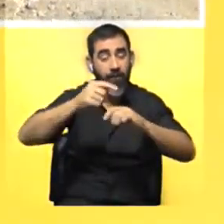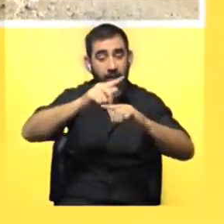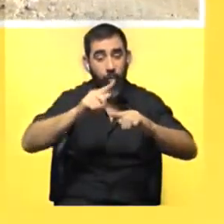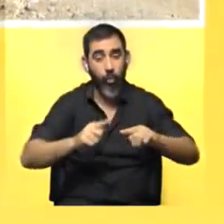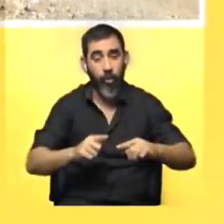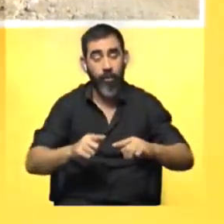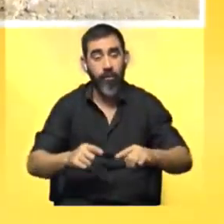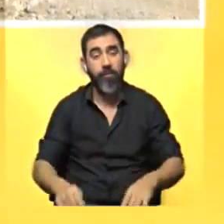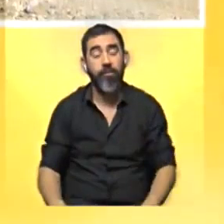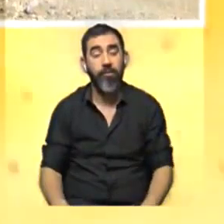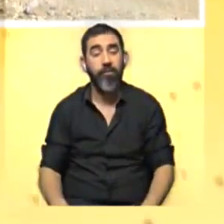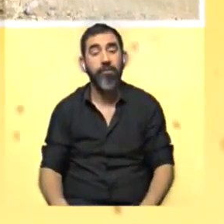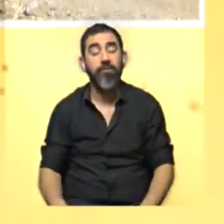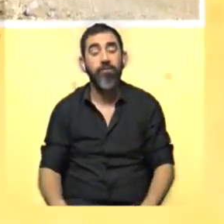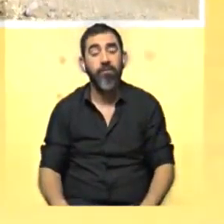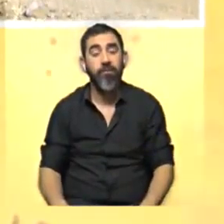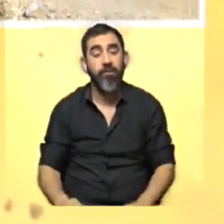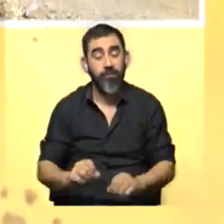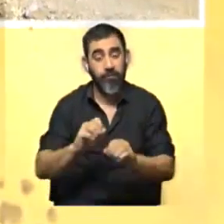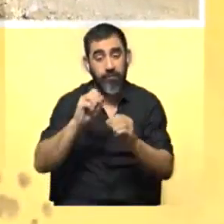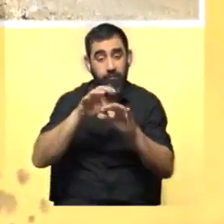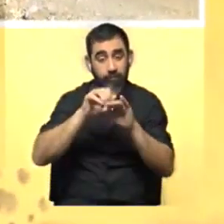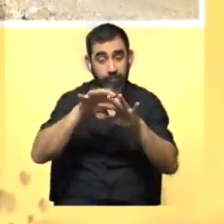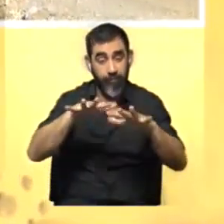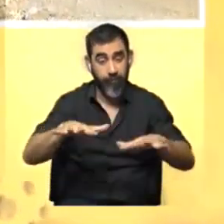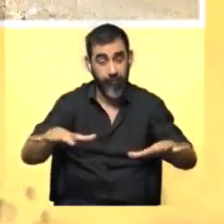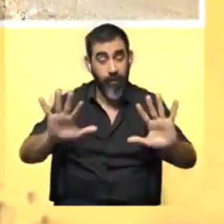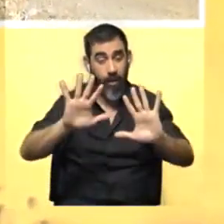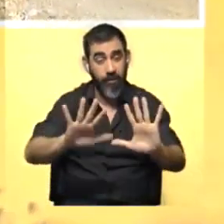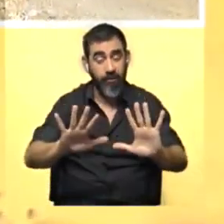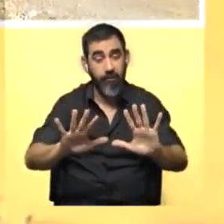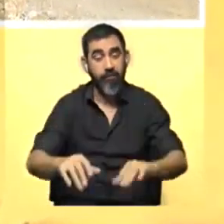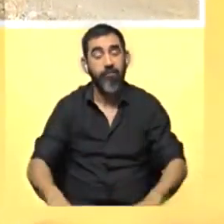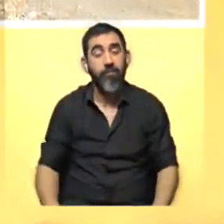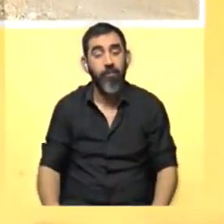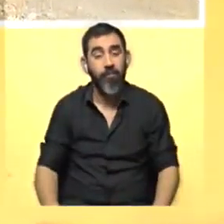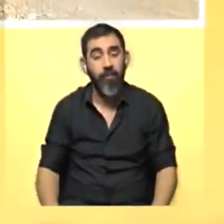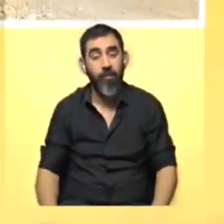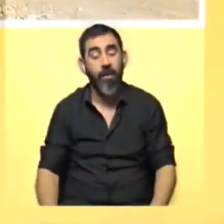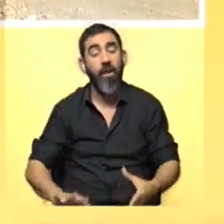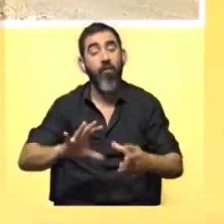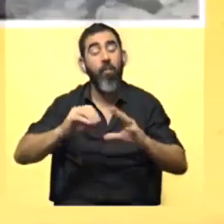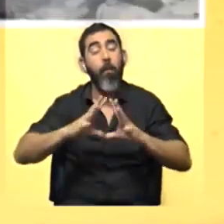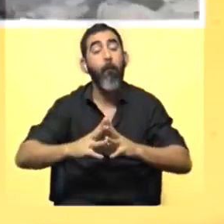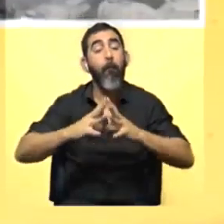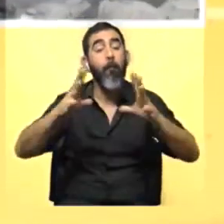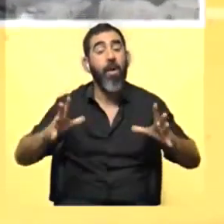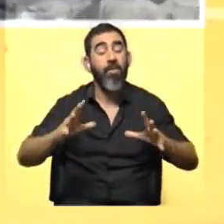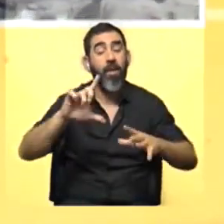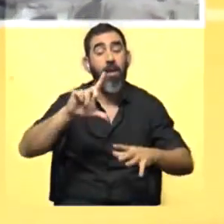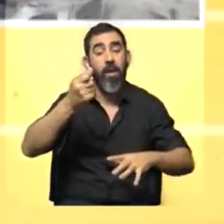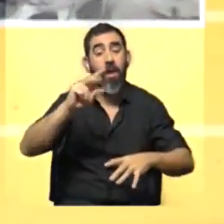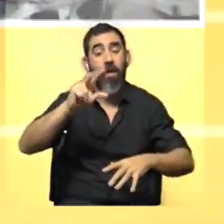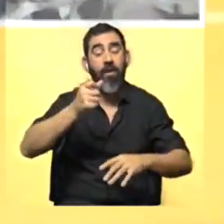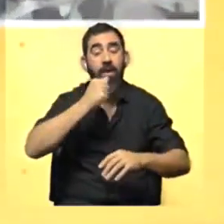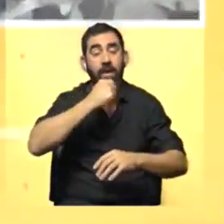lava y se desparrama en la superficie, una de las manifestaciones magmáticas más grandes en volumen de lava en la historia